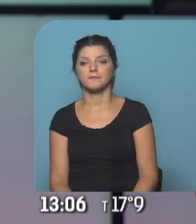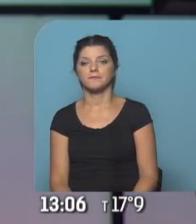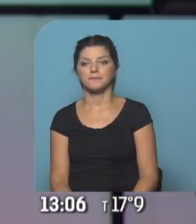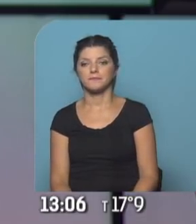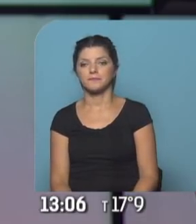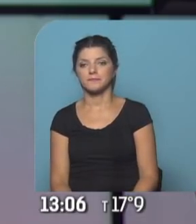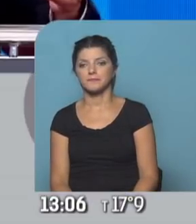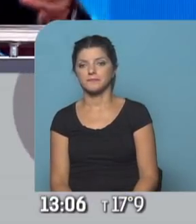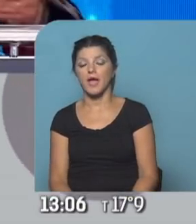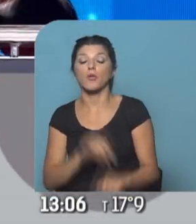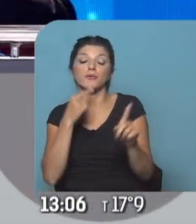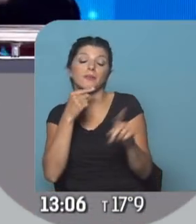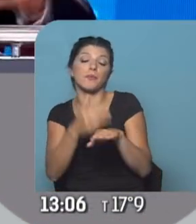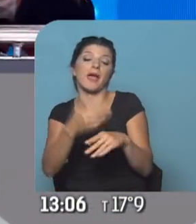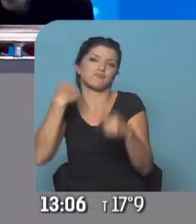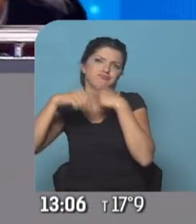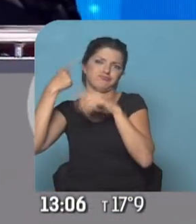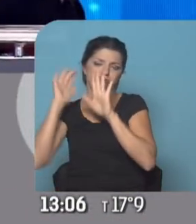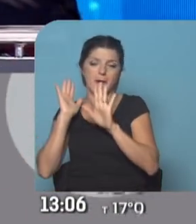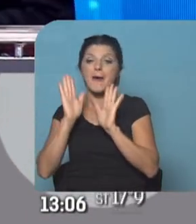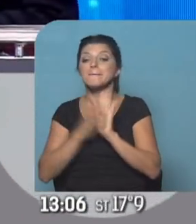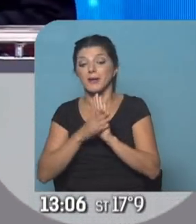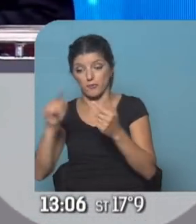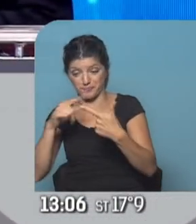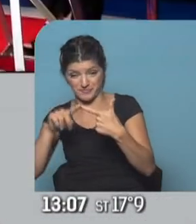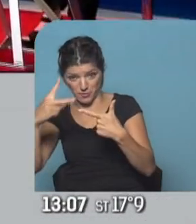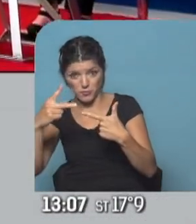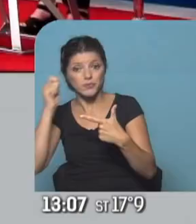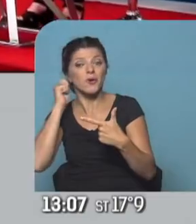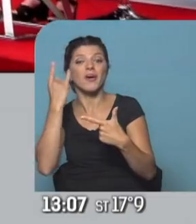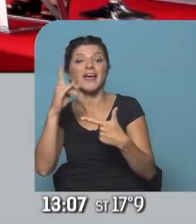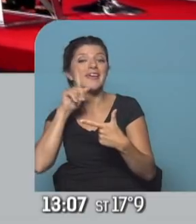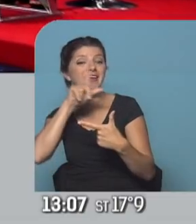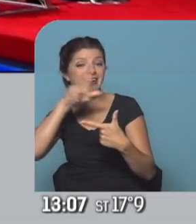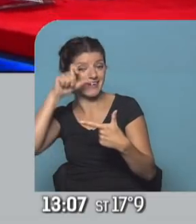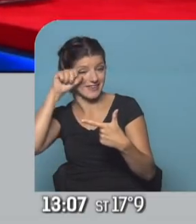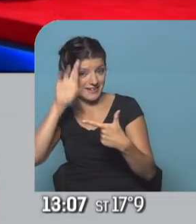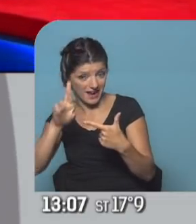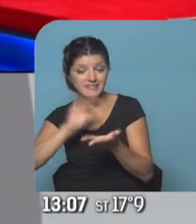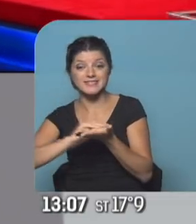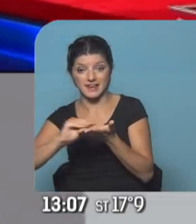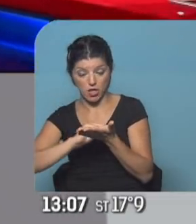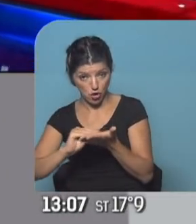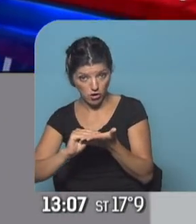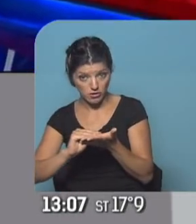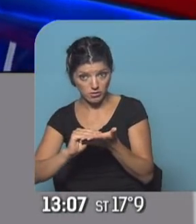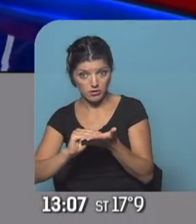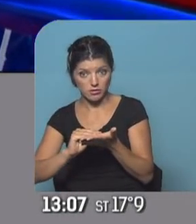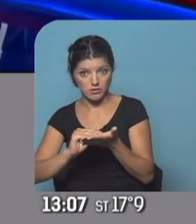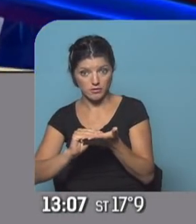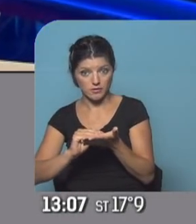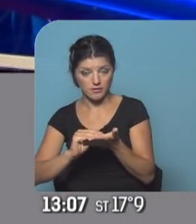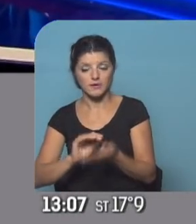antecedentes. Pero Guillier, que es el desafiante, es un senador, más allá de que tenga una biografía política de